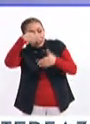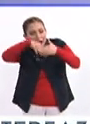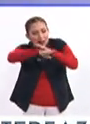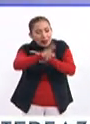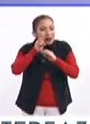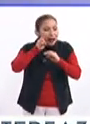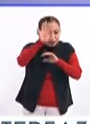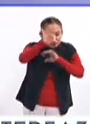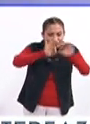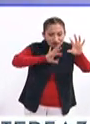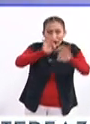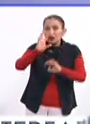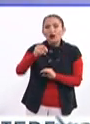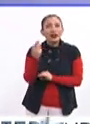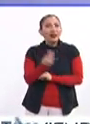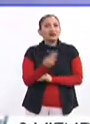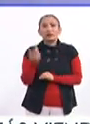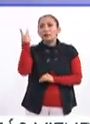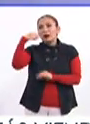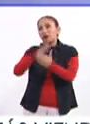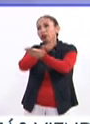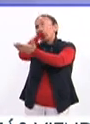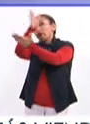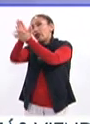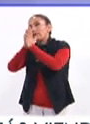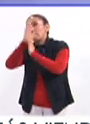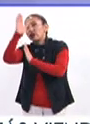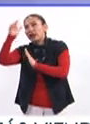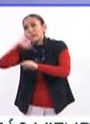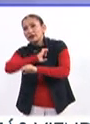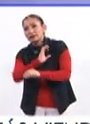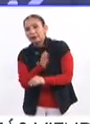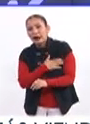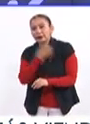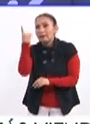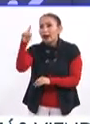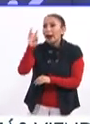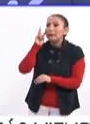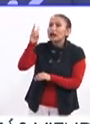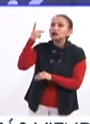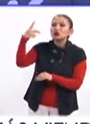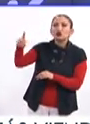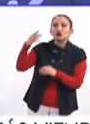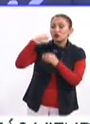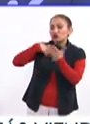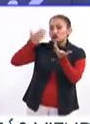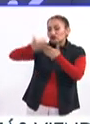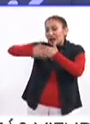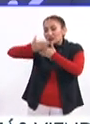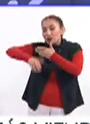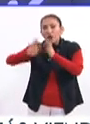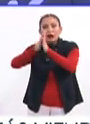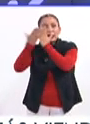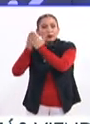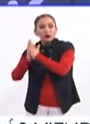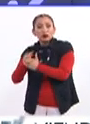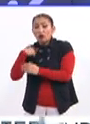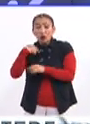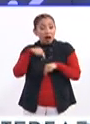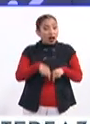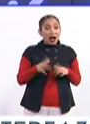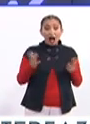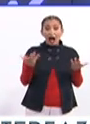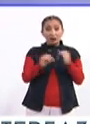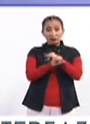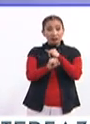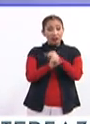para acceder, ya no tienen que viajar a la Biblioteca Nacional de España para poder acceder a una serie de acervos que lo pueden hacer